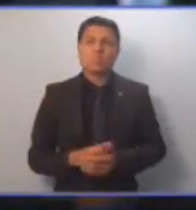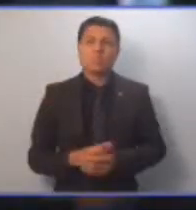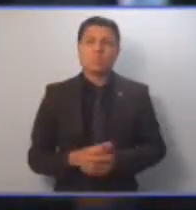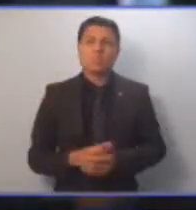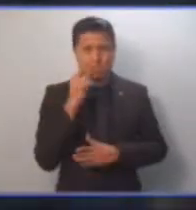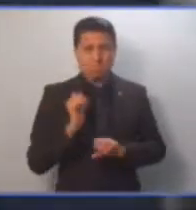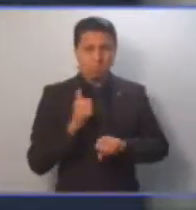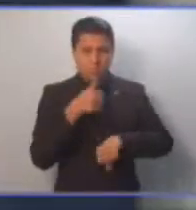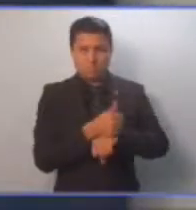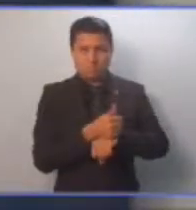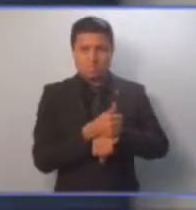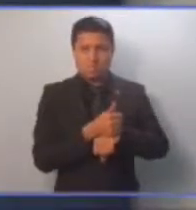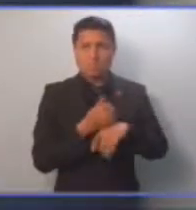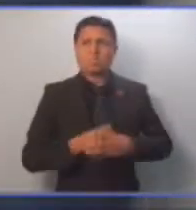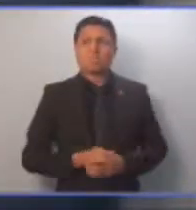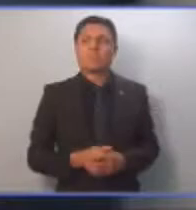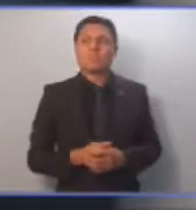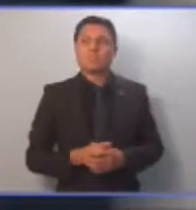fue fundada